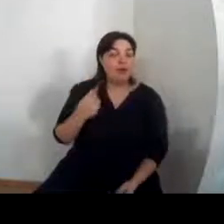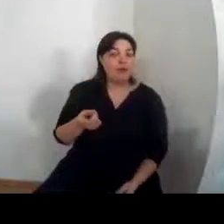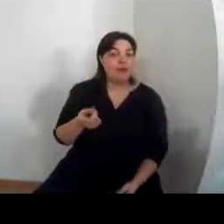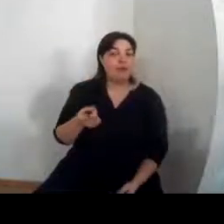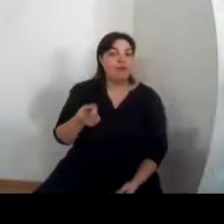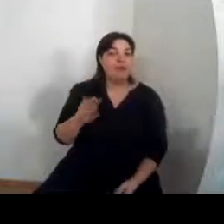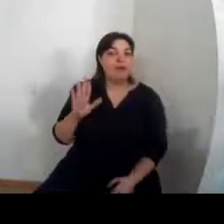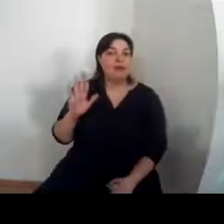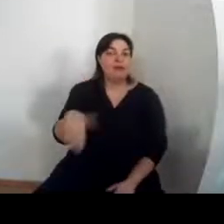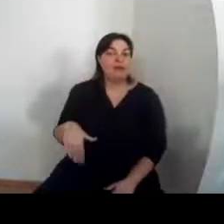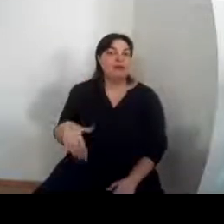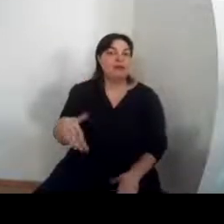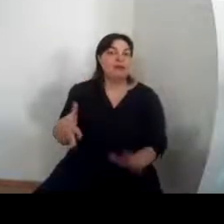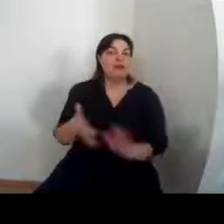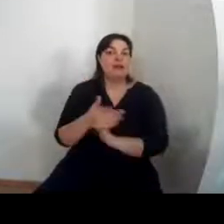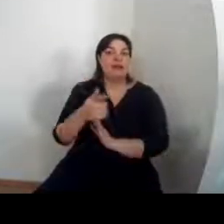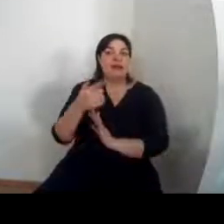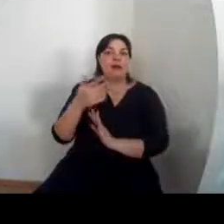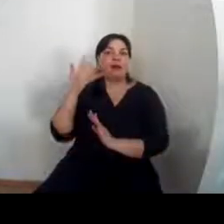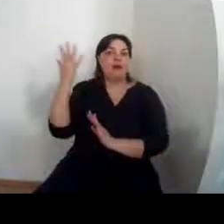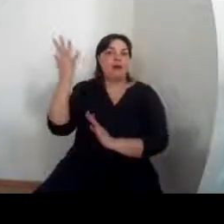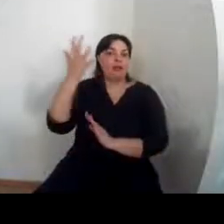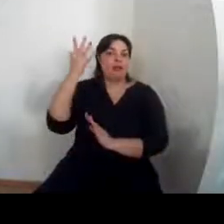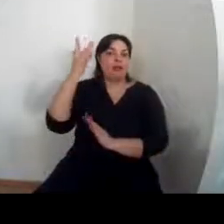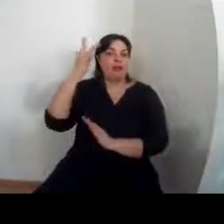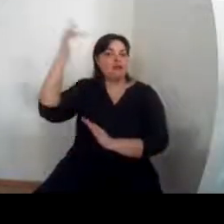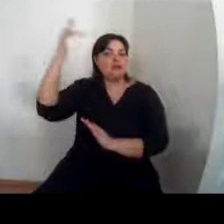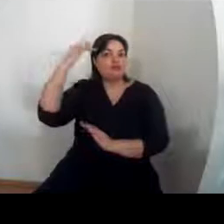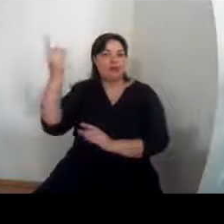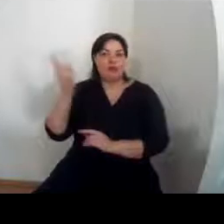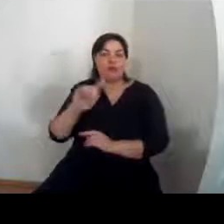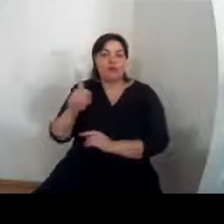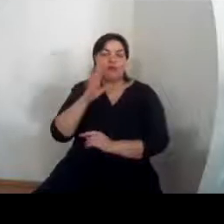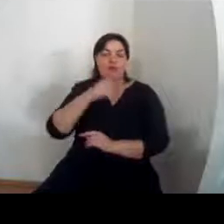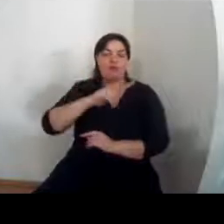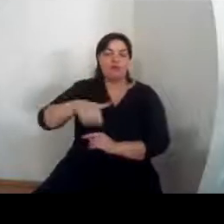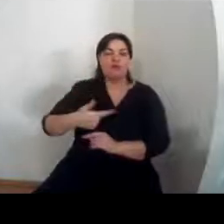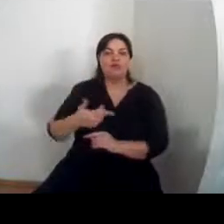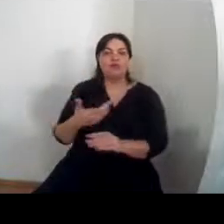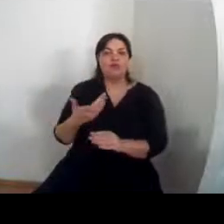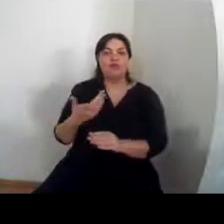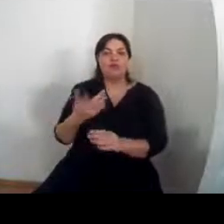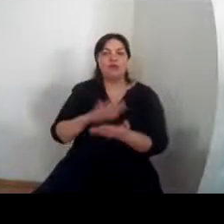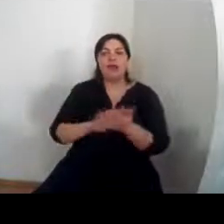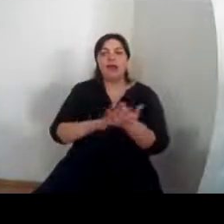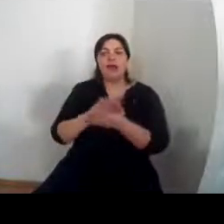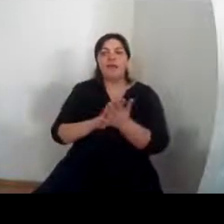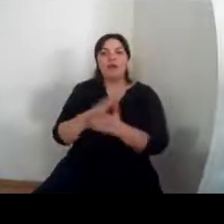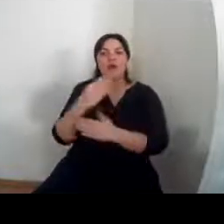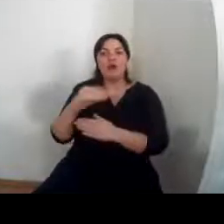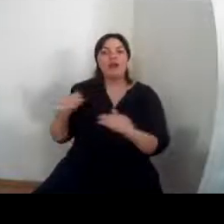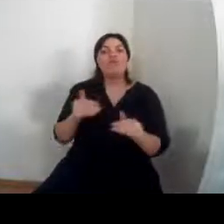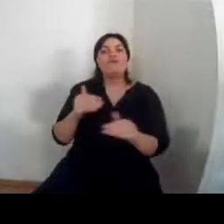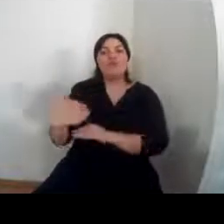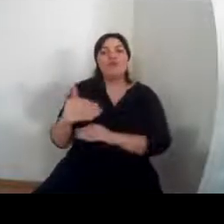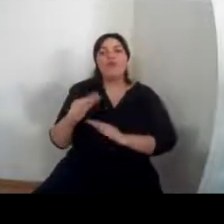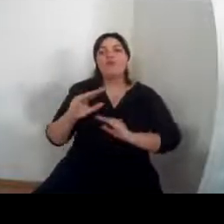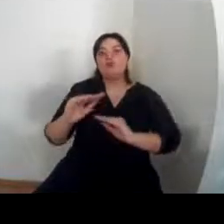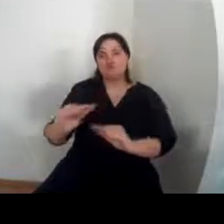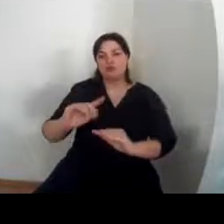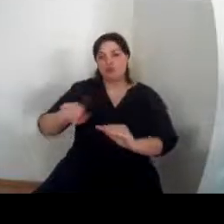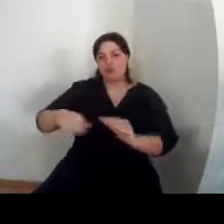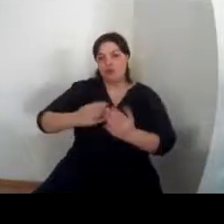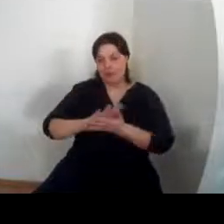cuestión baladí, puesto que estamos hablando del futuro de las generaciones venideras. Entre los